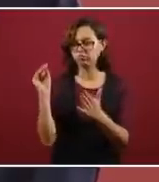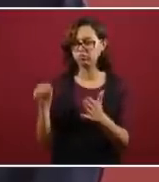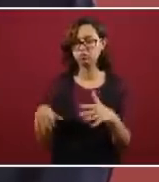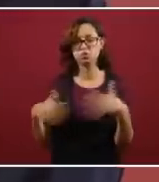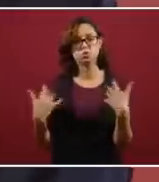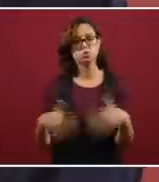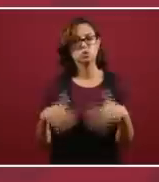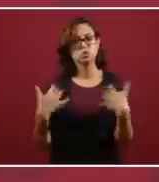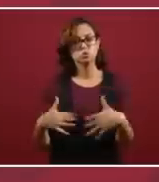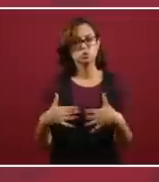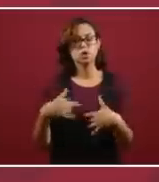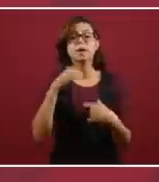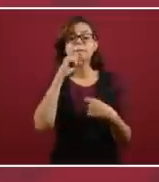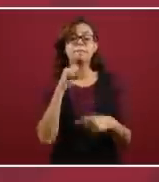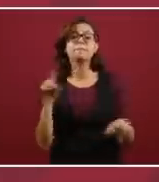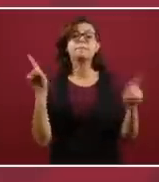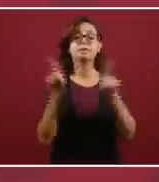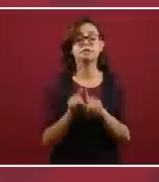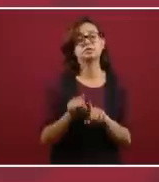el plan seccional